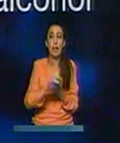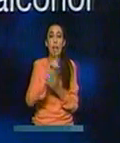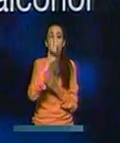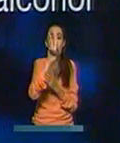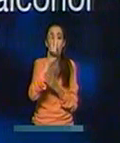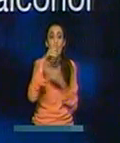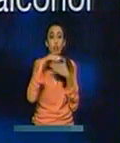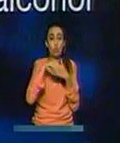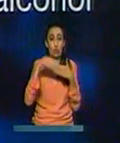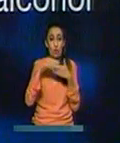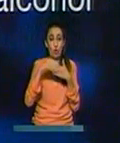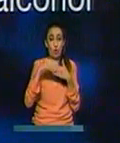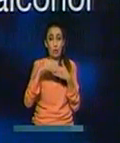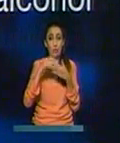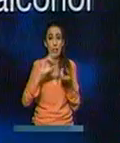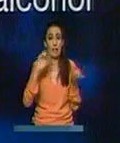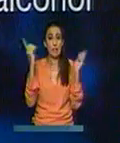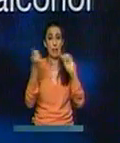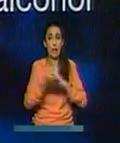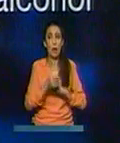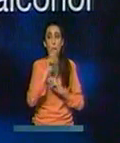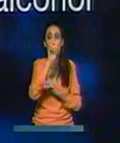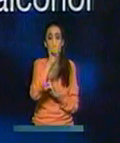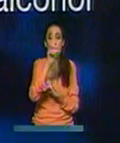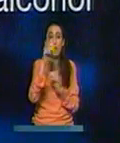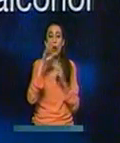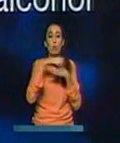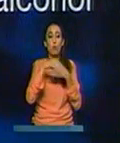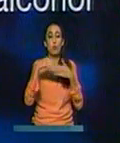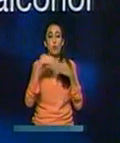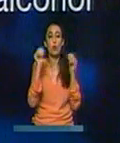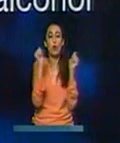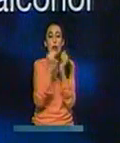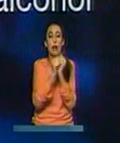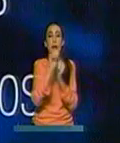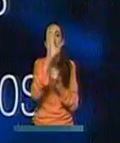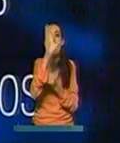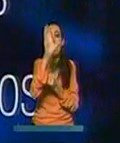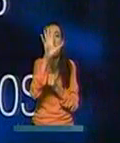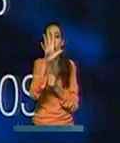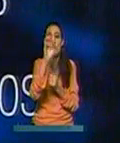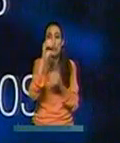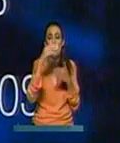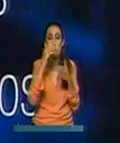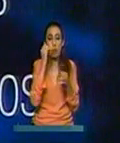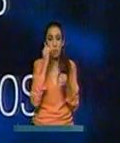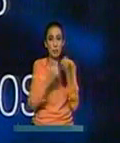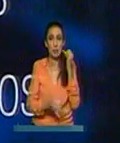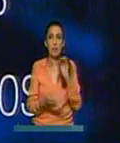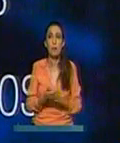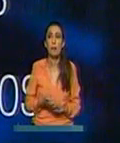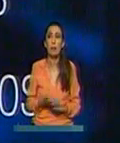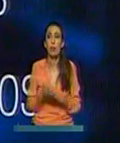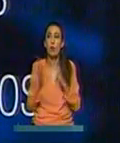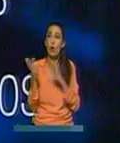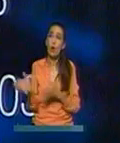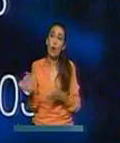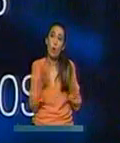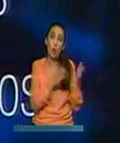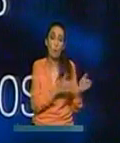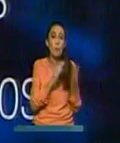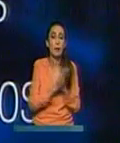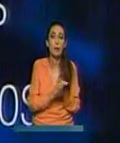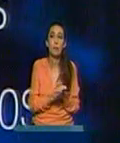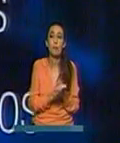litro de alcohol a $1.50. Este es uno de los de los beneficios que se están planteando, así como